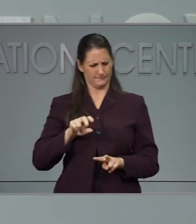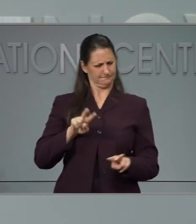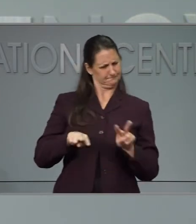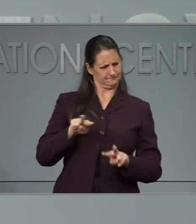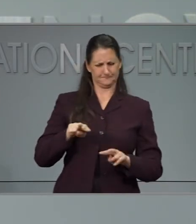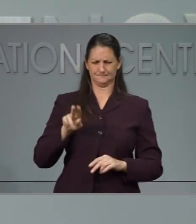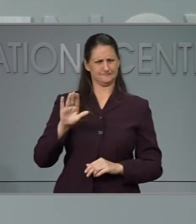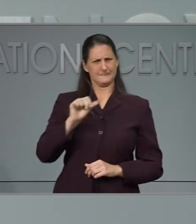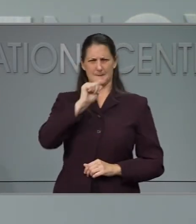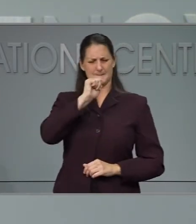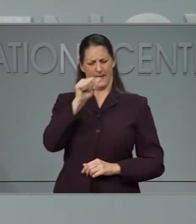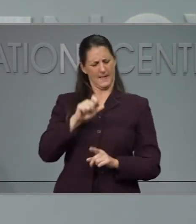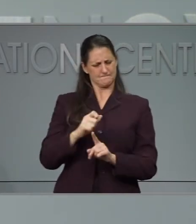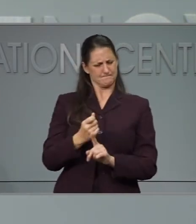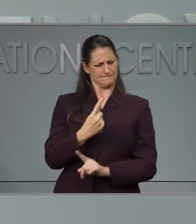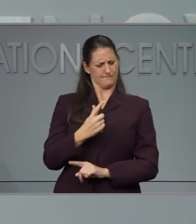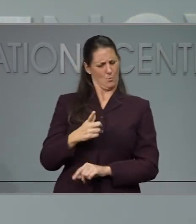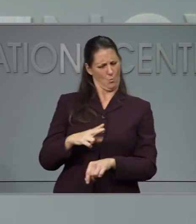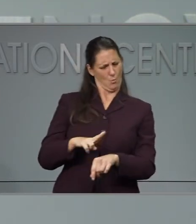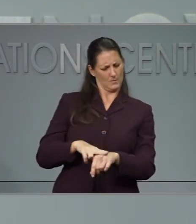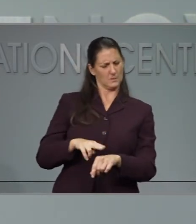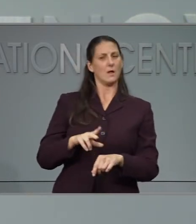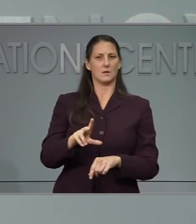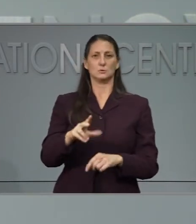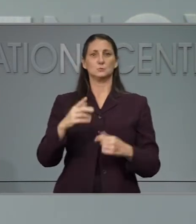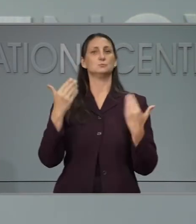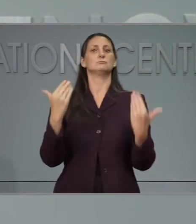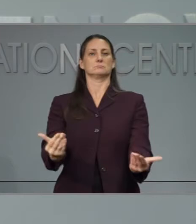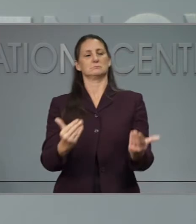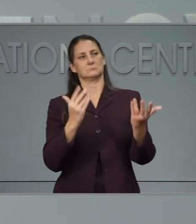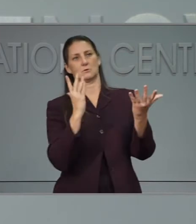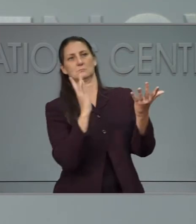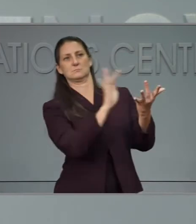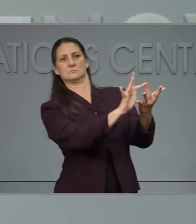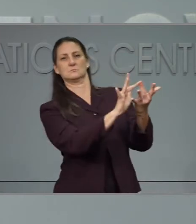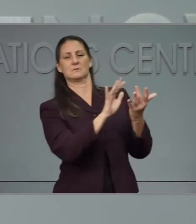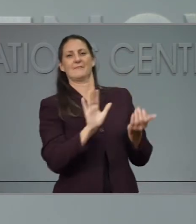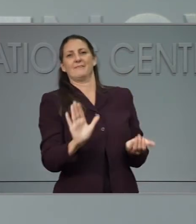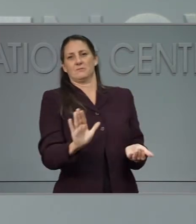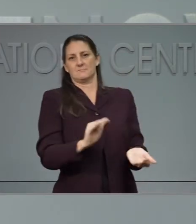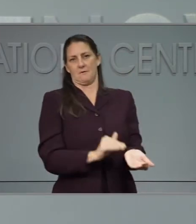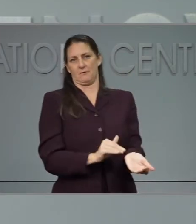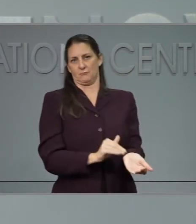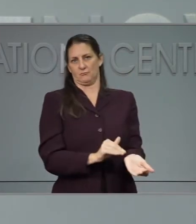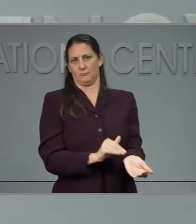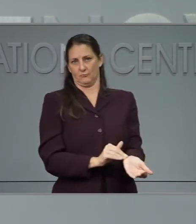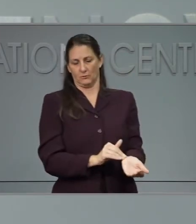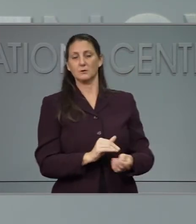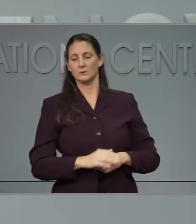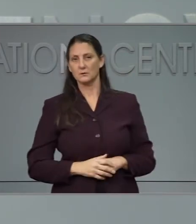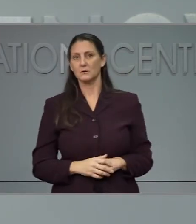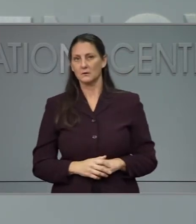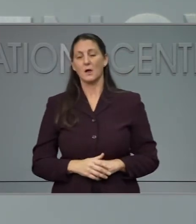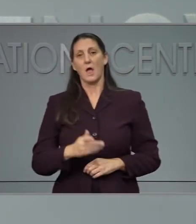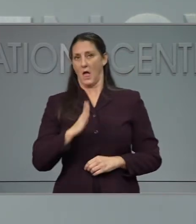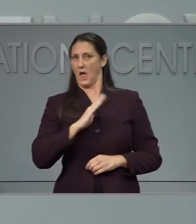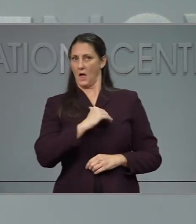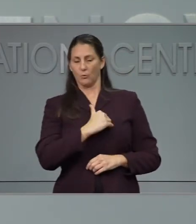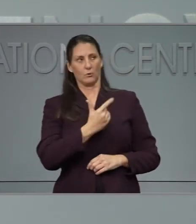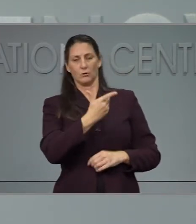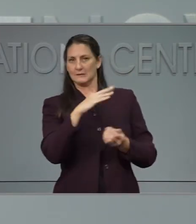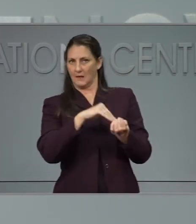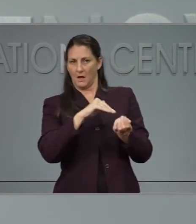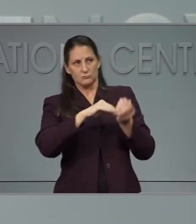síntoma extraño, por favor, comuníquense con su pediatra, porque los pediatras, junto con nuestro departamento de